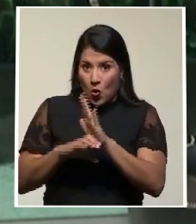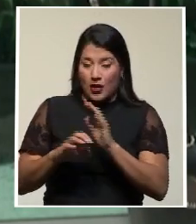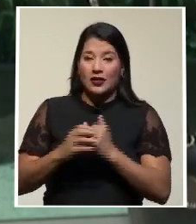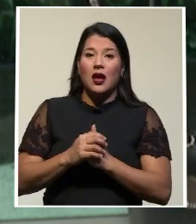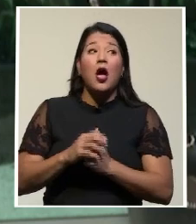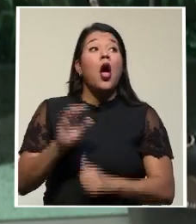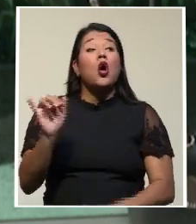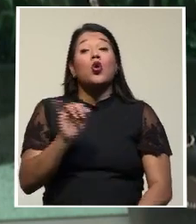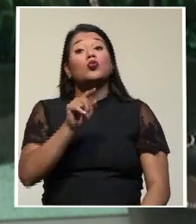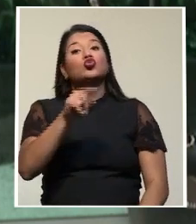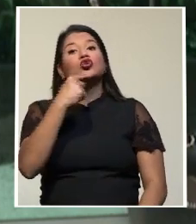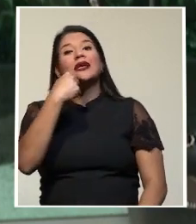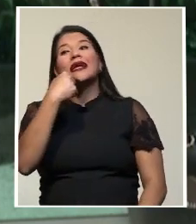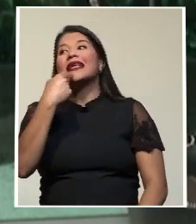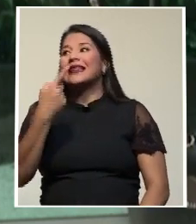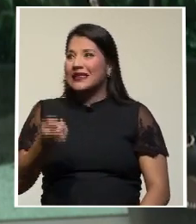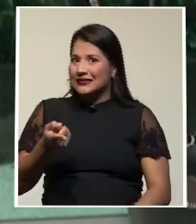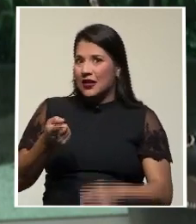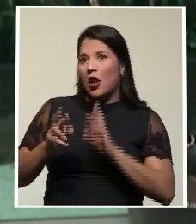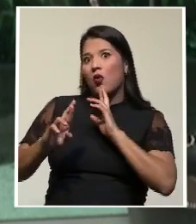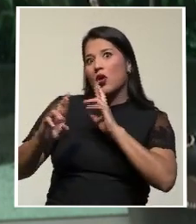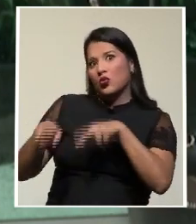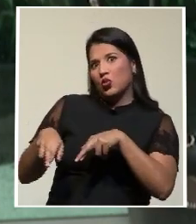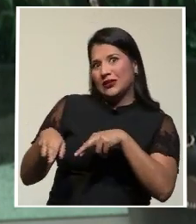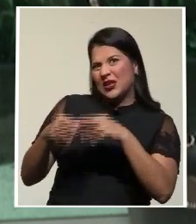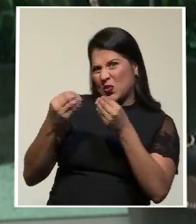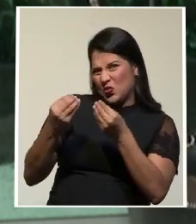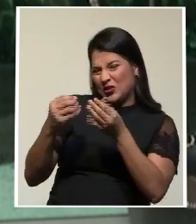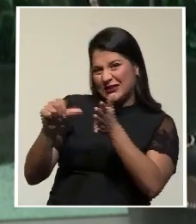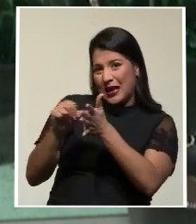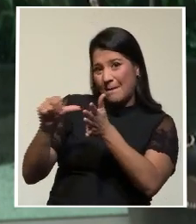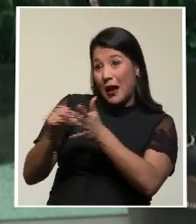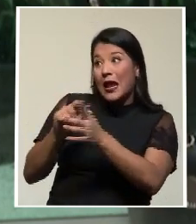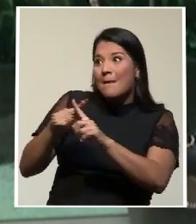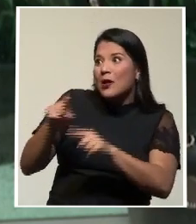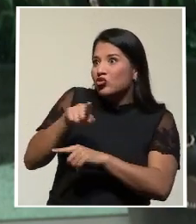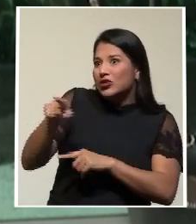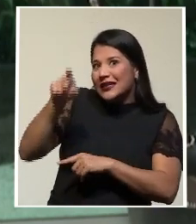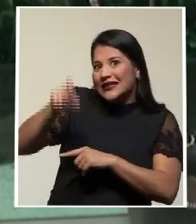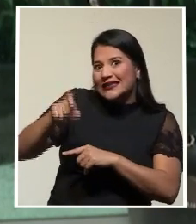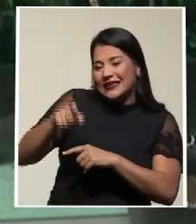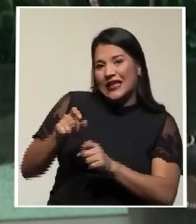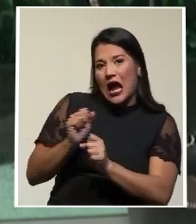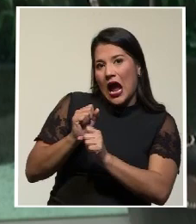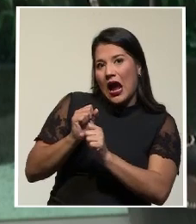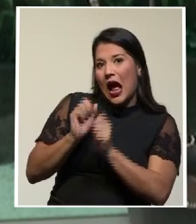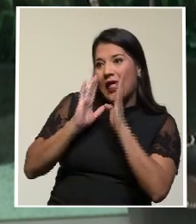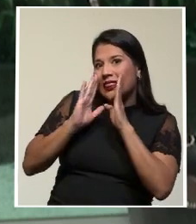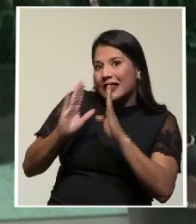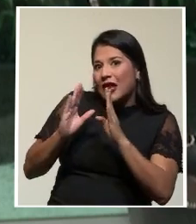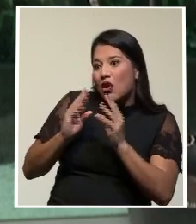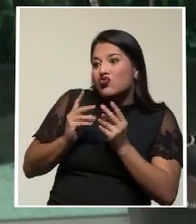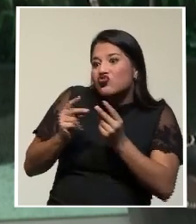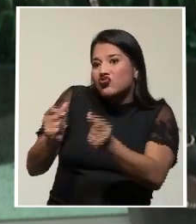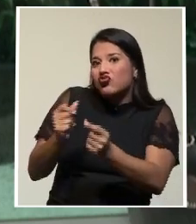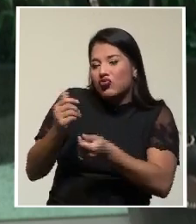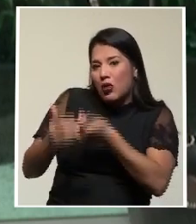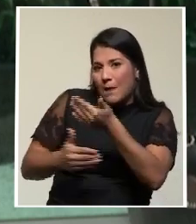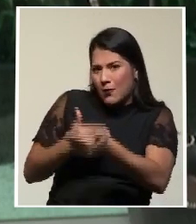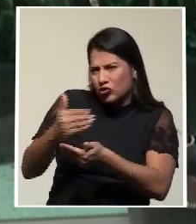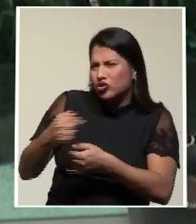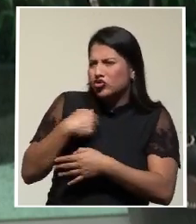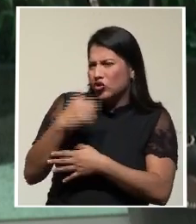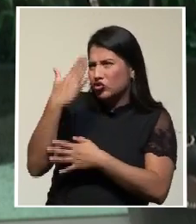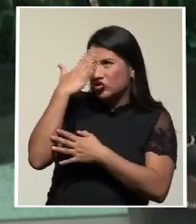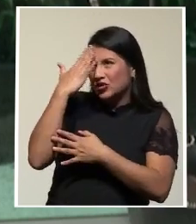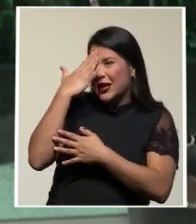muy larga, pero ustedes también necesitan agilizar este proceso. Yo sé que hablar de tiempos es complicado, pero no sé si se